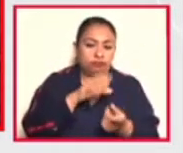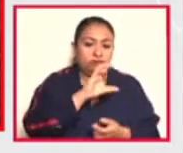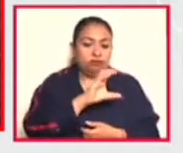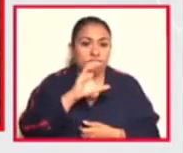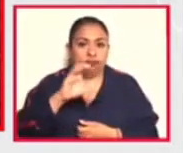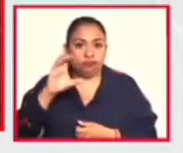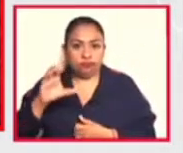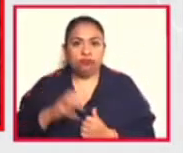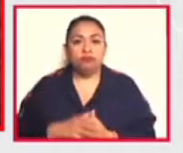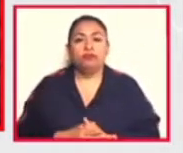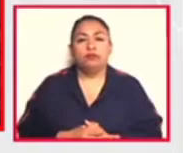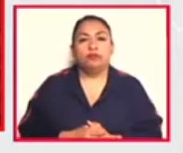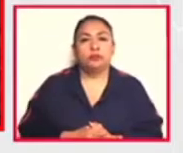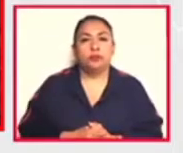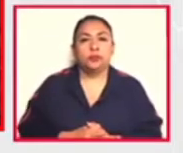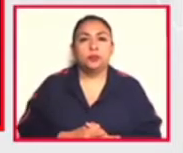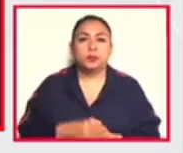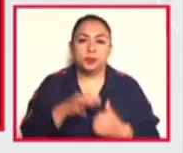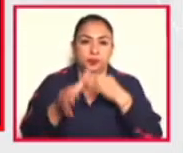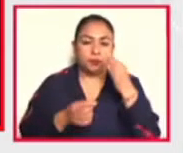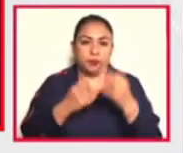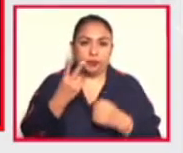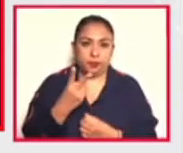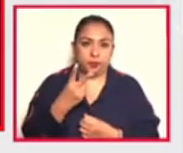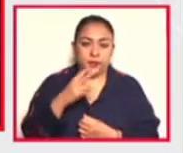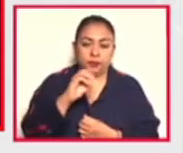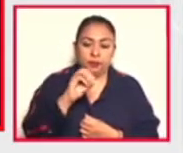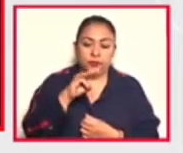son sus raíces. Noticias 22, Omar Vera.